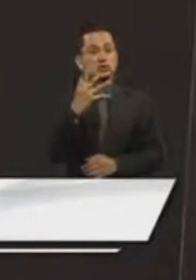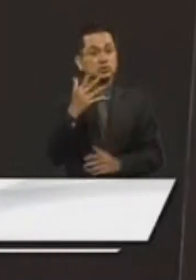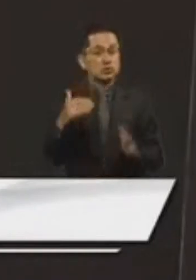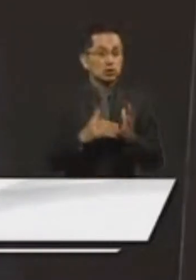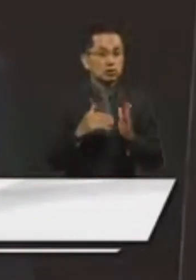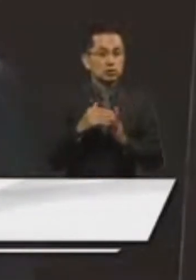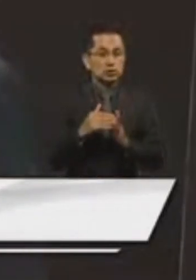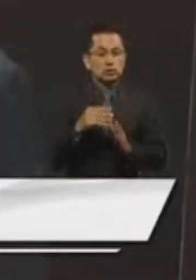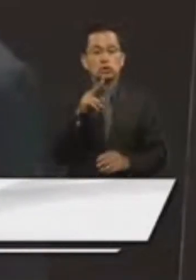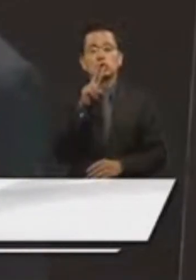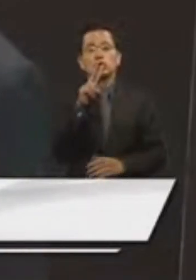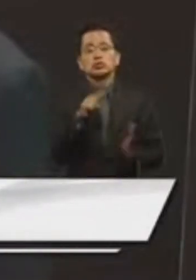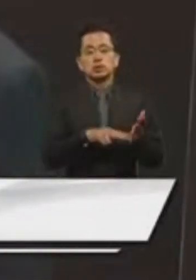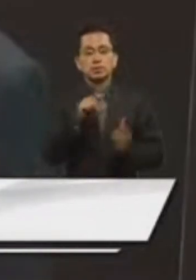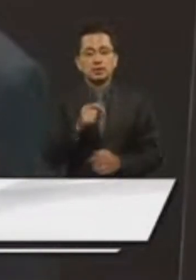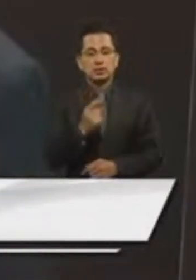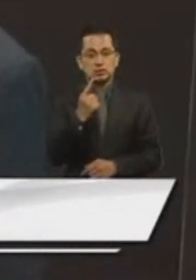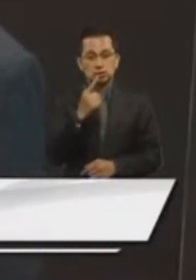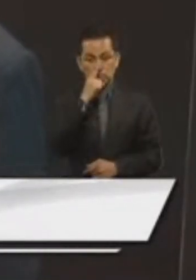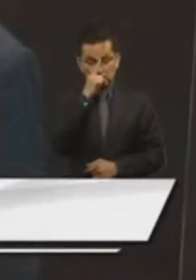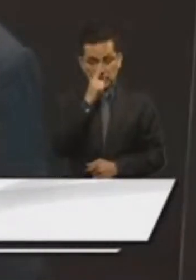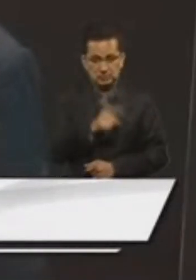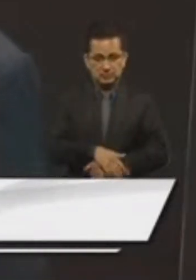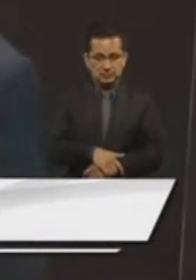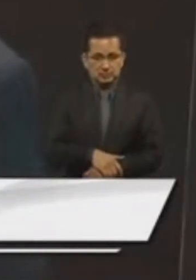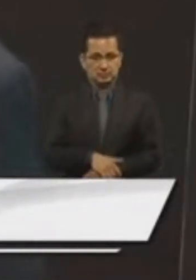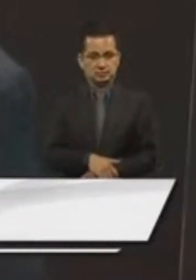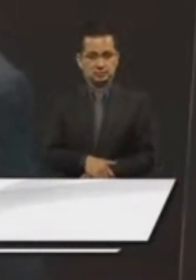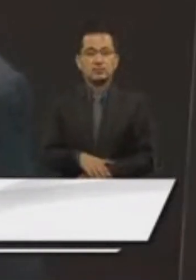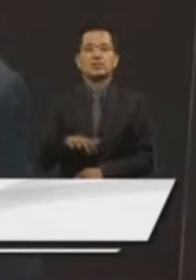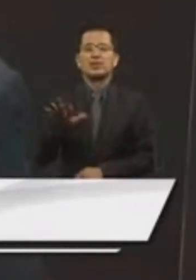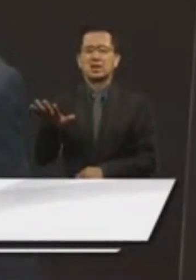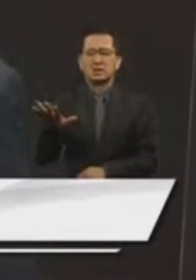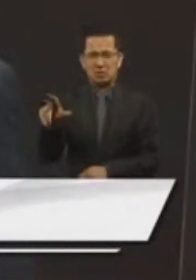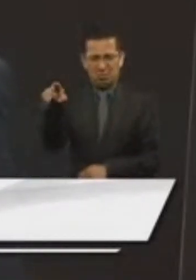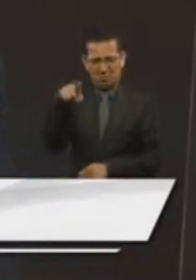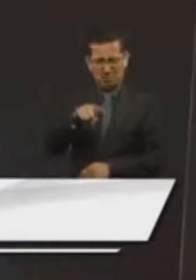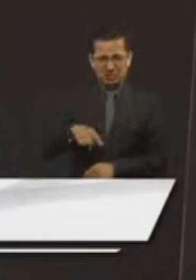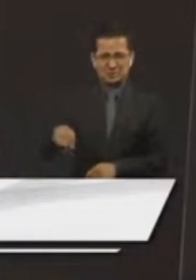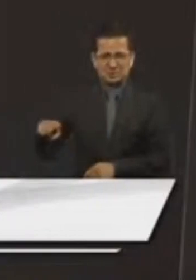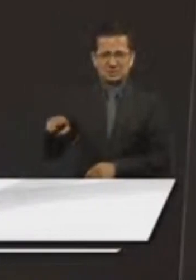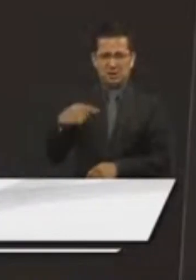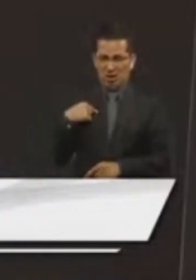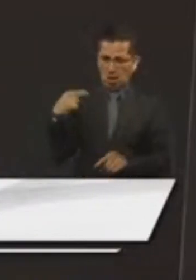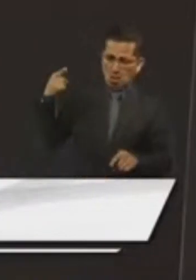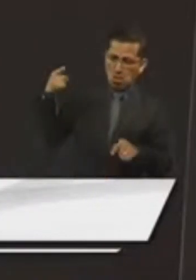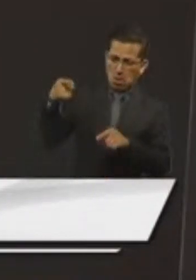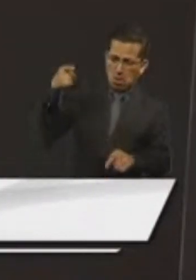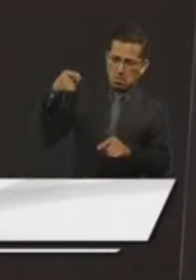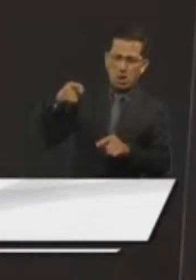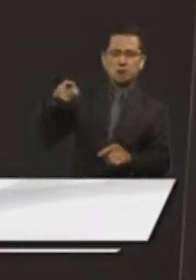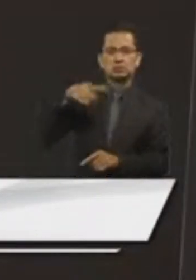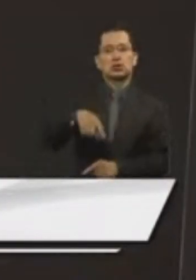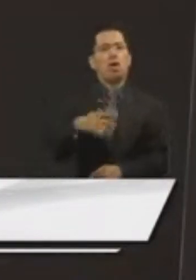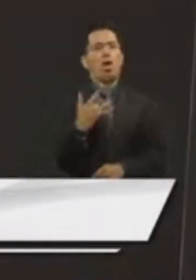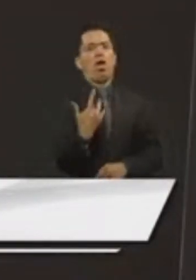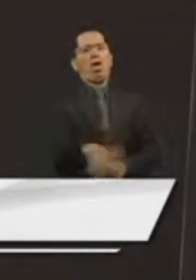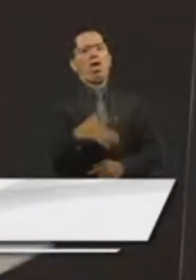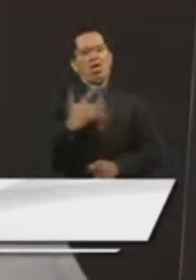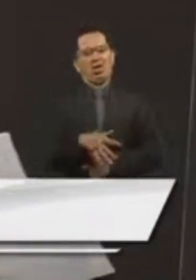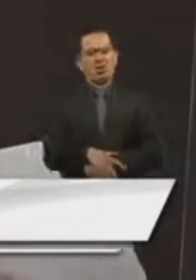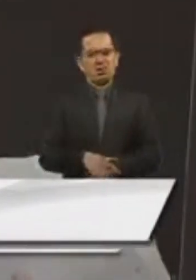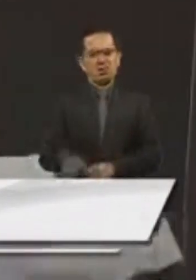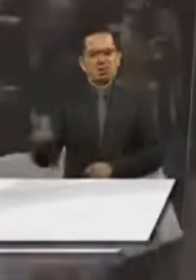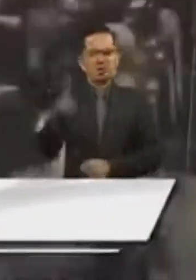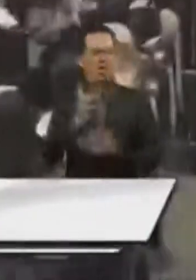2021, 455. ¡Hey! Les duele que les diga su verdad,